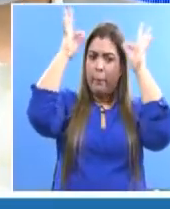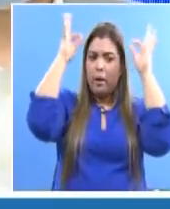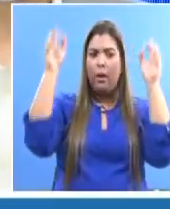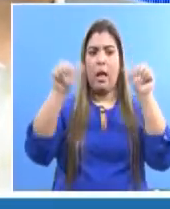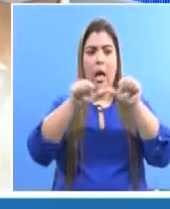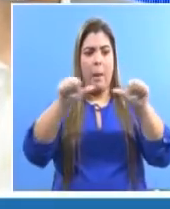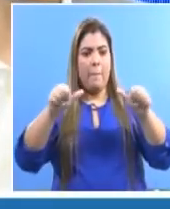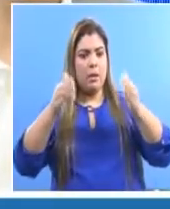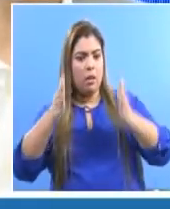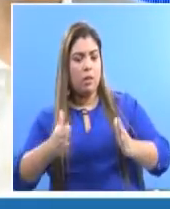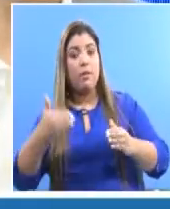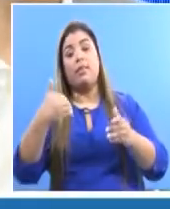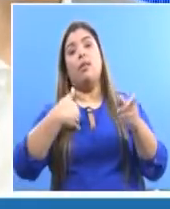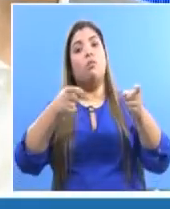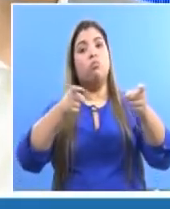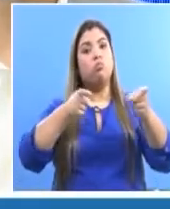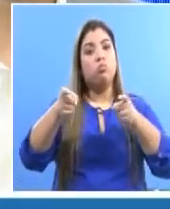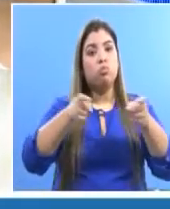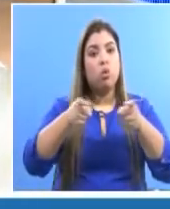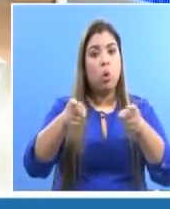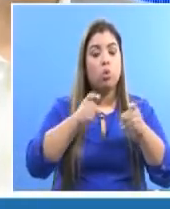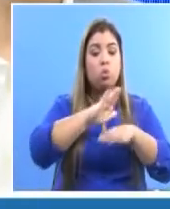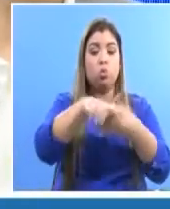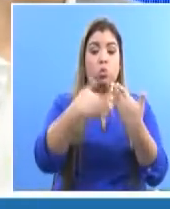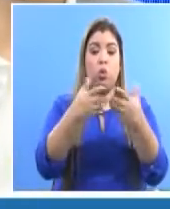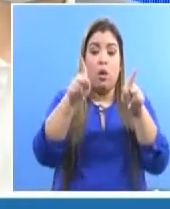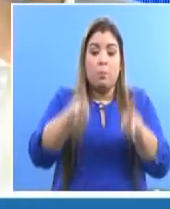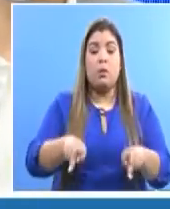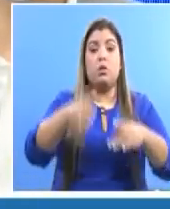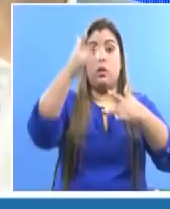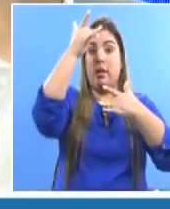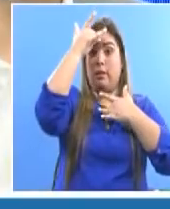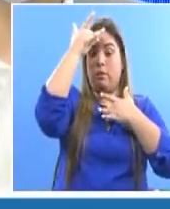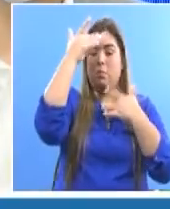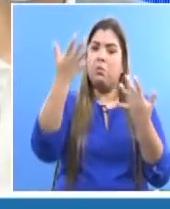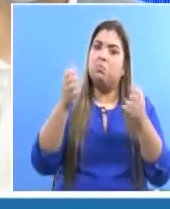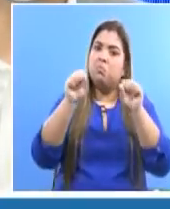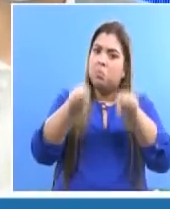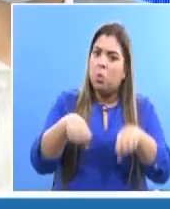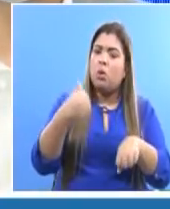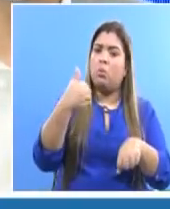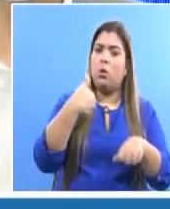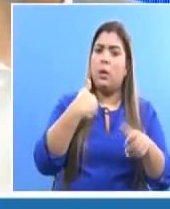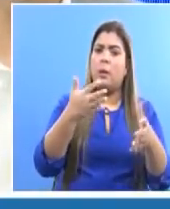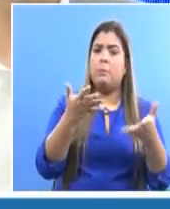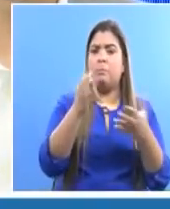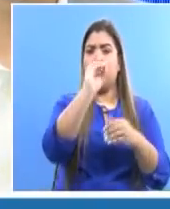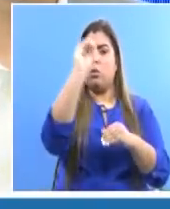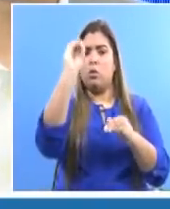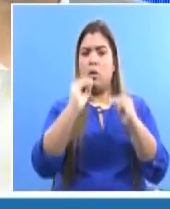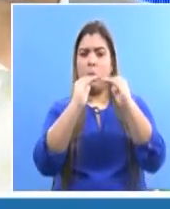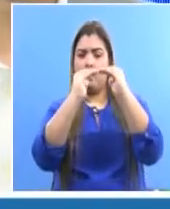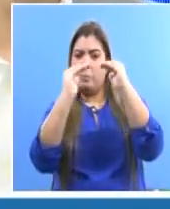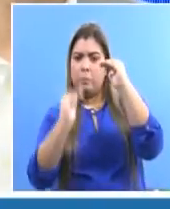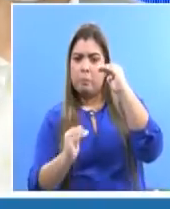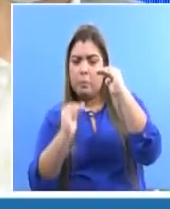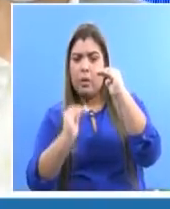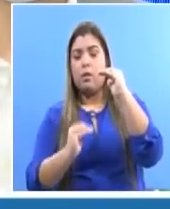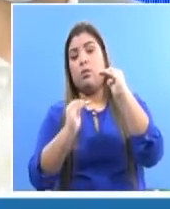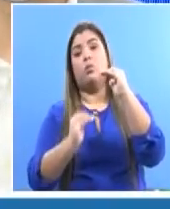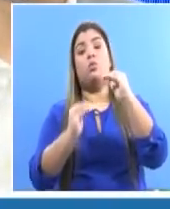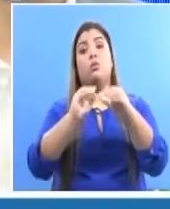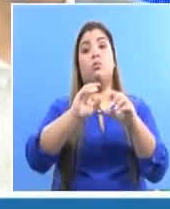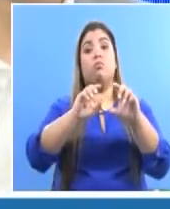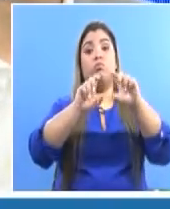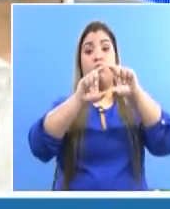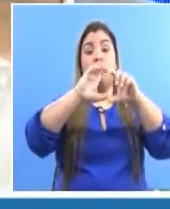enfermería, logre manejar estos pacientes, podamos tener una tasa de letalidad todavía por debajo de la media